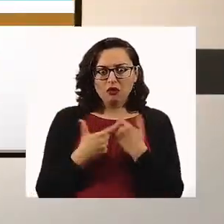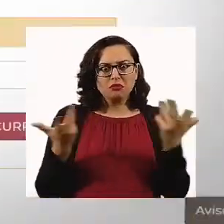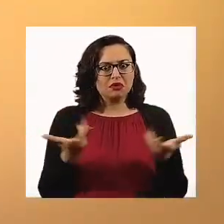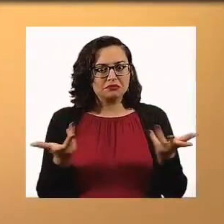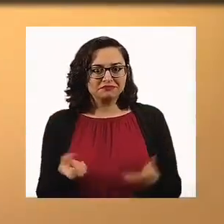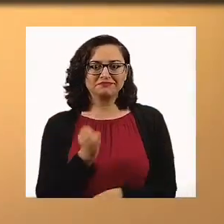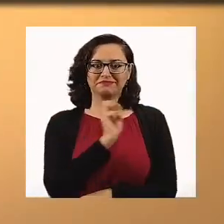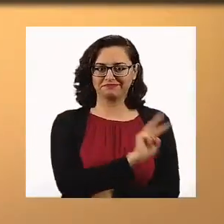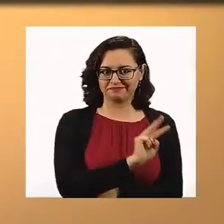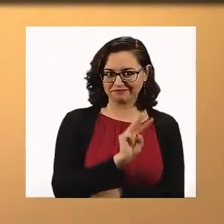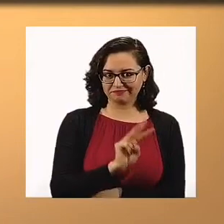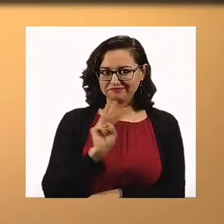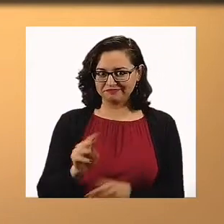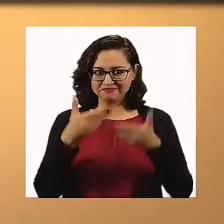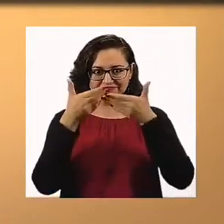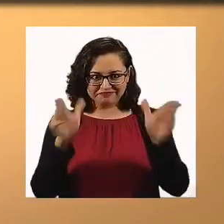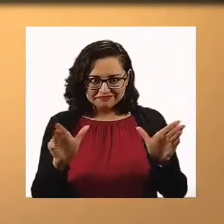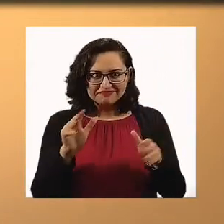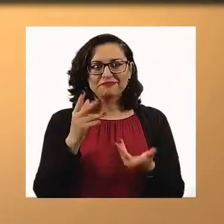visita